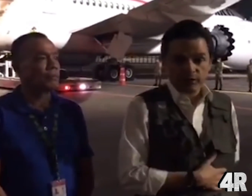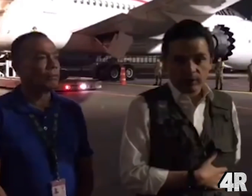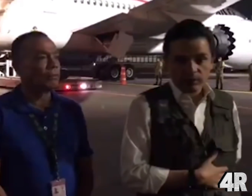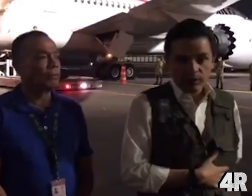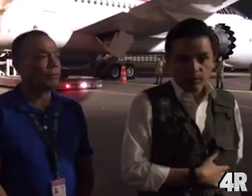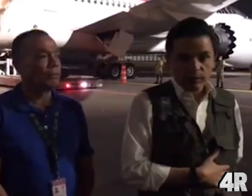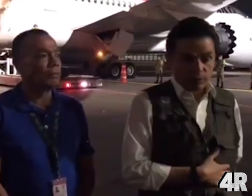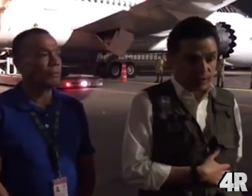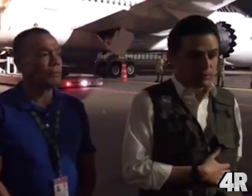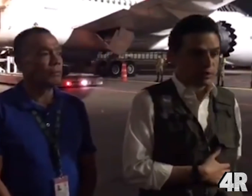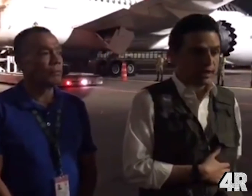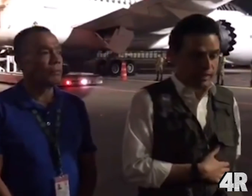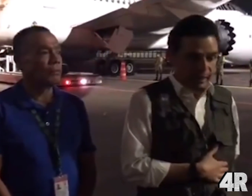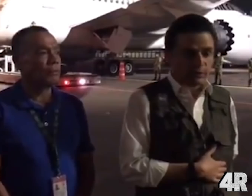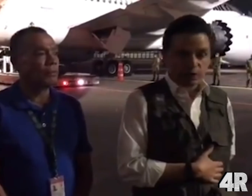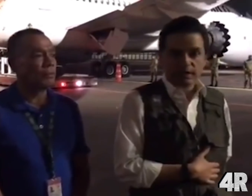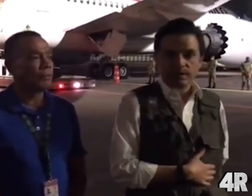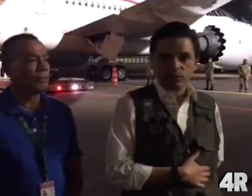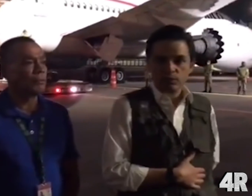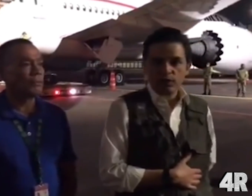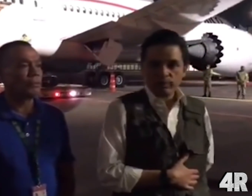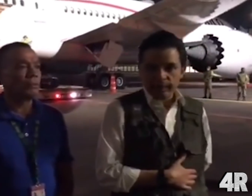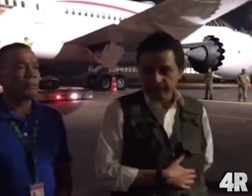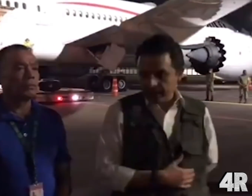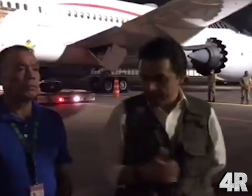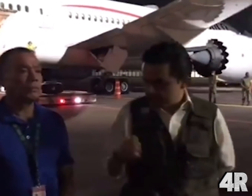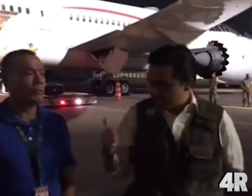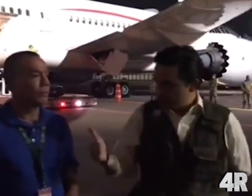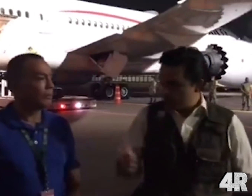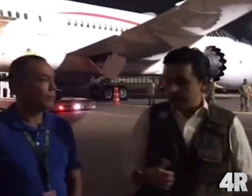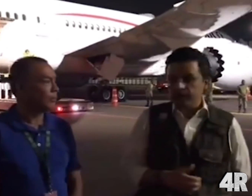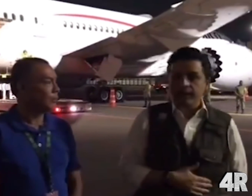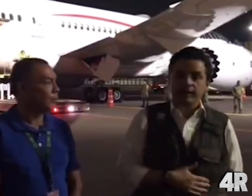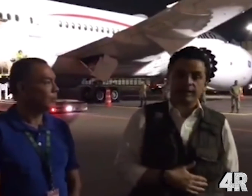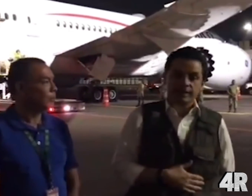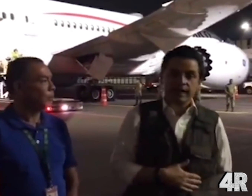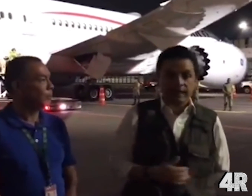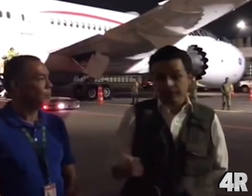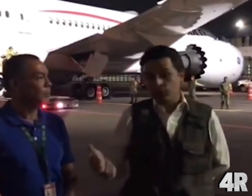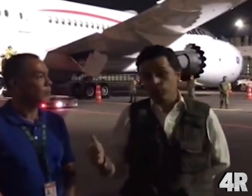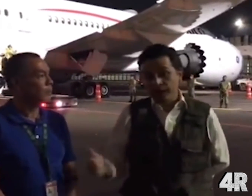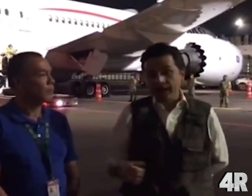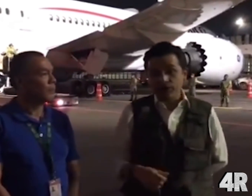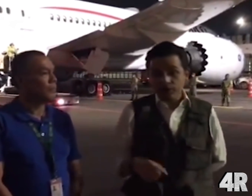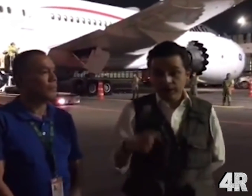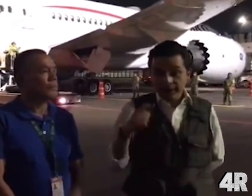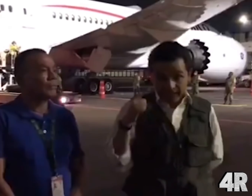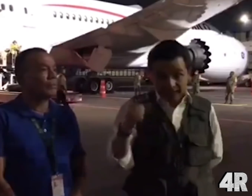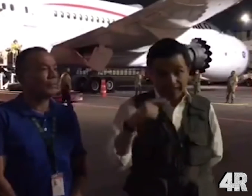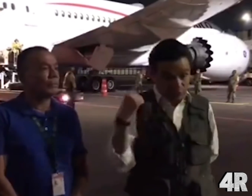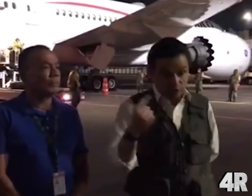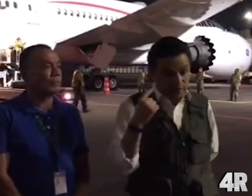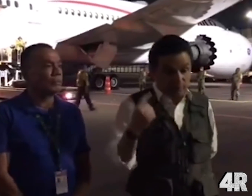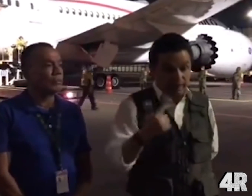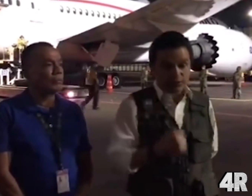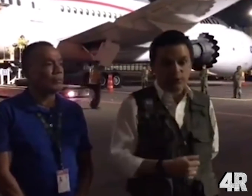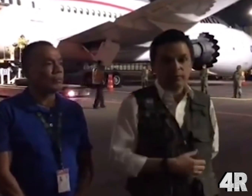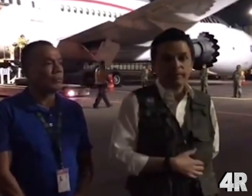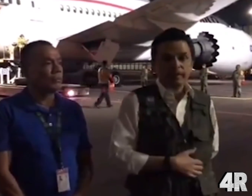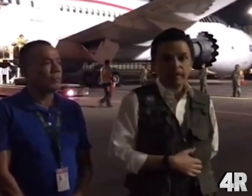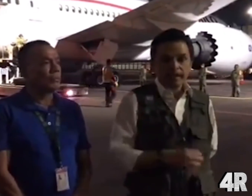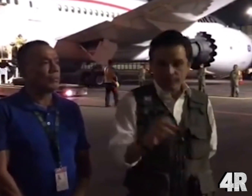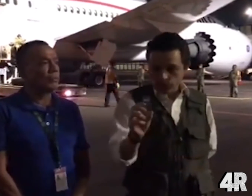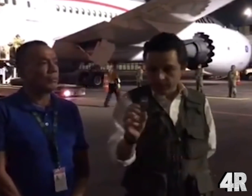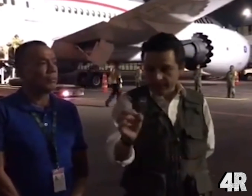instituto, desde luego. Por eso estamos tan animados y quisimos venir a darles ánimos y a agradecerle a gente como Ricardo, que hace que toda esta